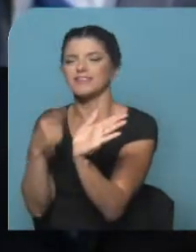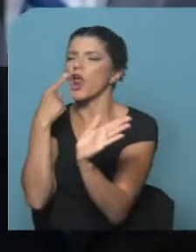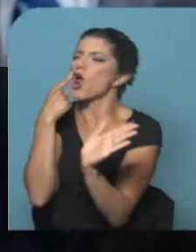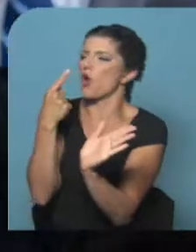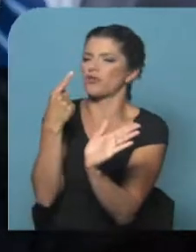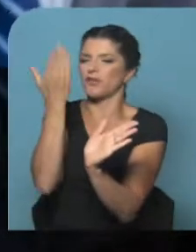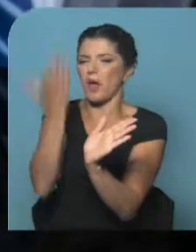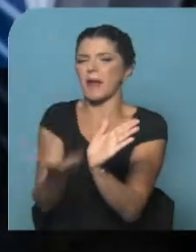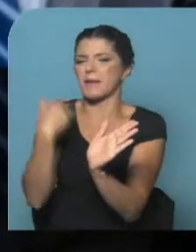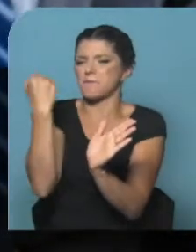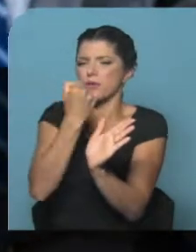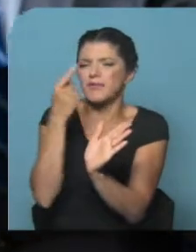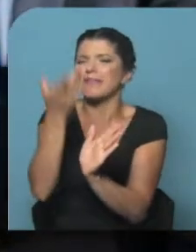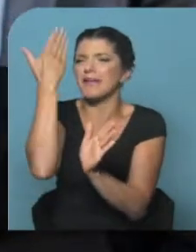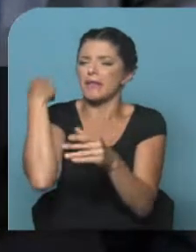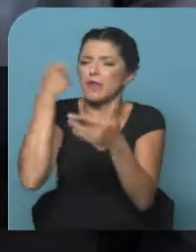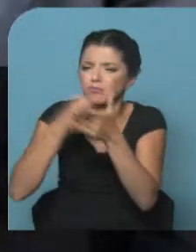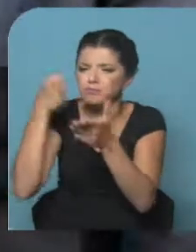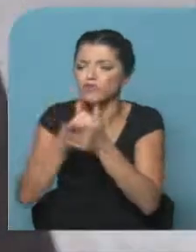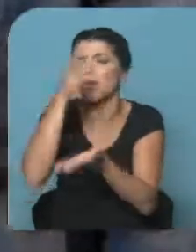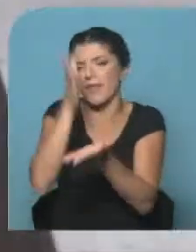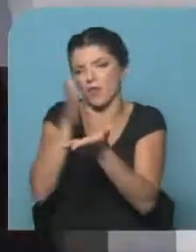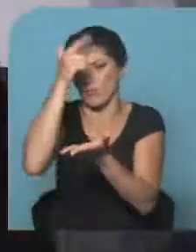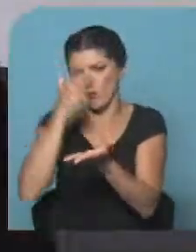su papel en la defensa de los derechos humanos.